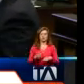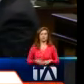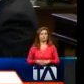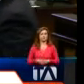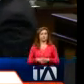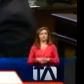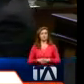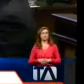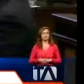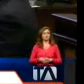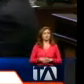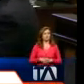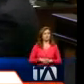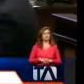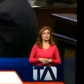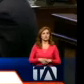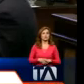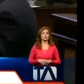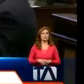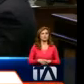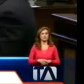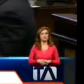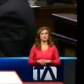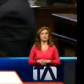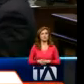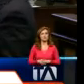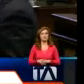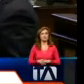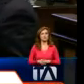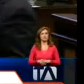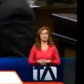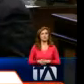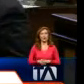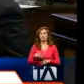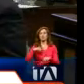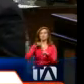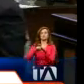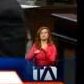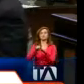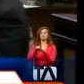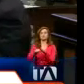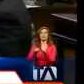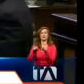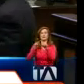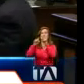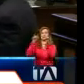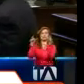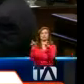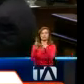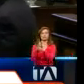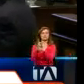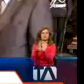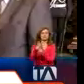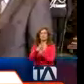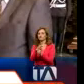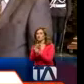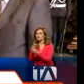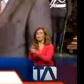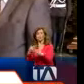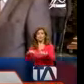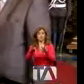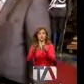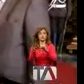un solo golpe se despoje y se pueda generar un perjuicio a un sector importante. Previamente